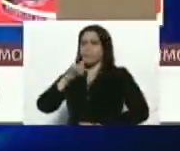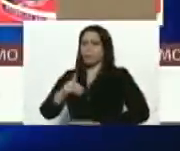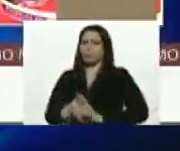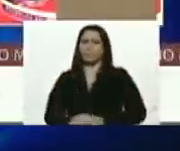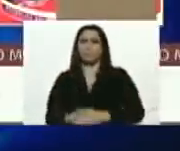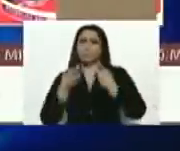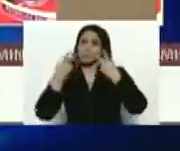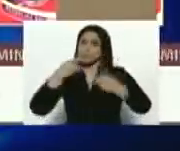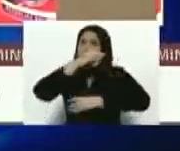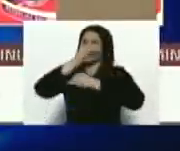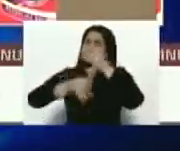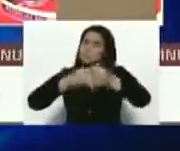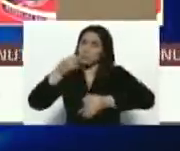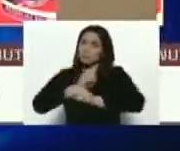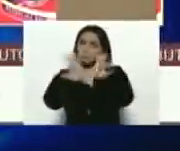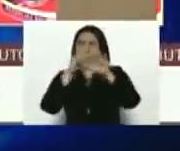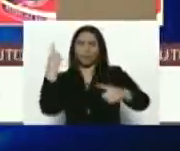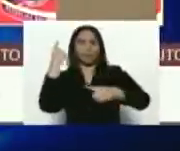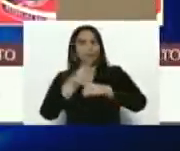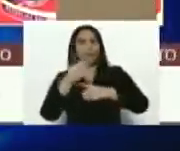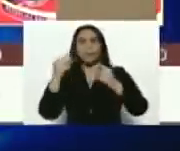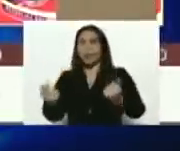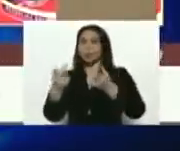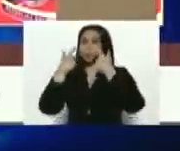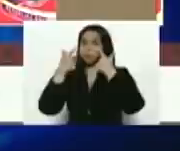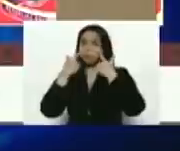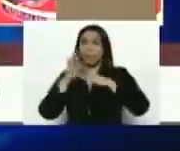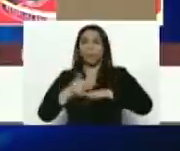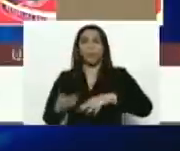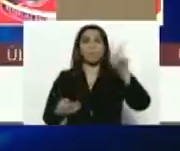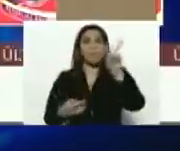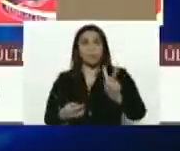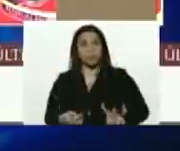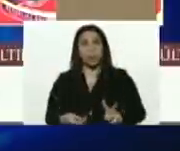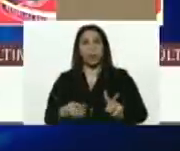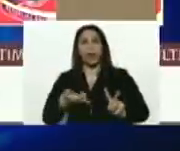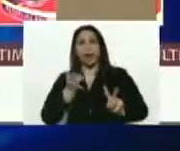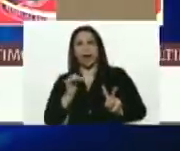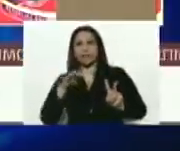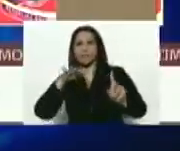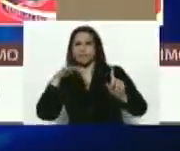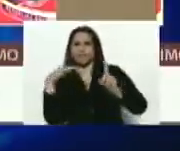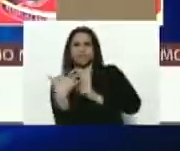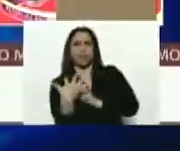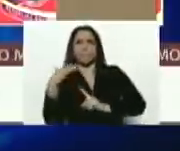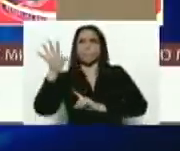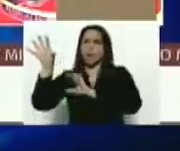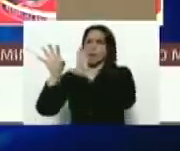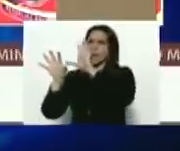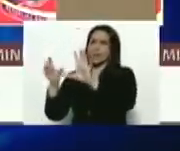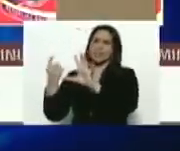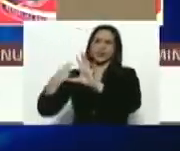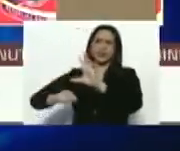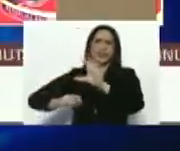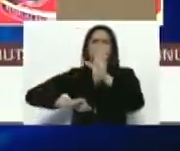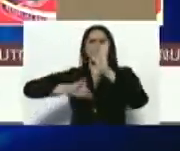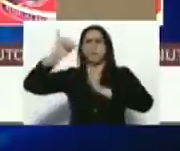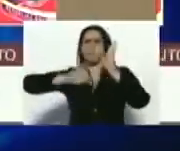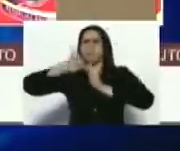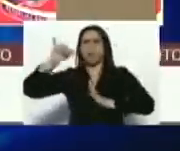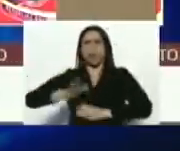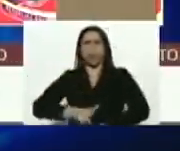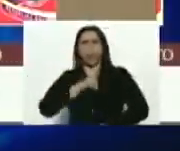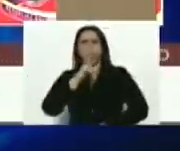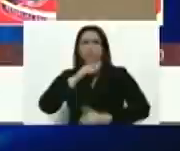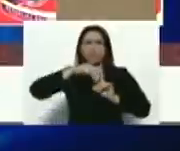intervenciones, siempre decíamos, debemos estar alerta porque Venezuela está rodeado por países que tienen curvas